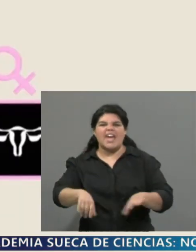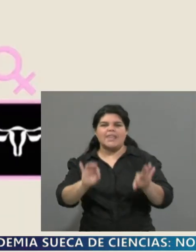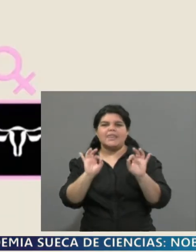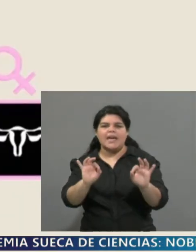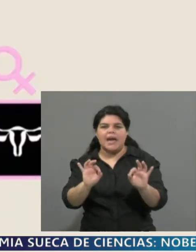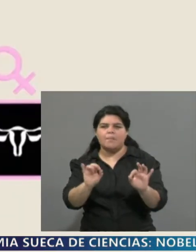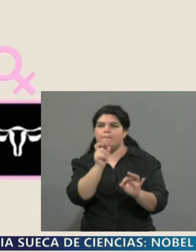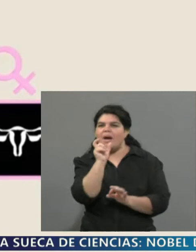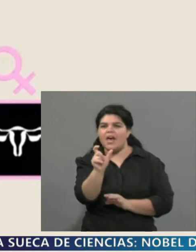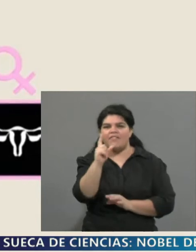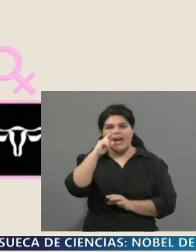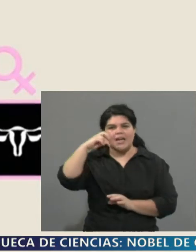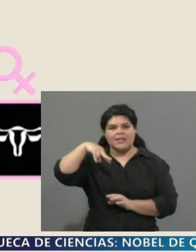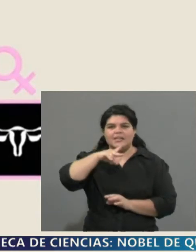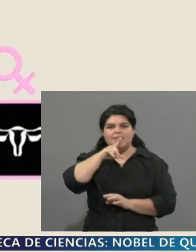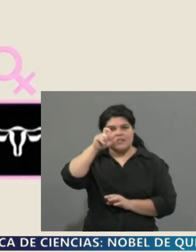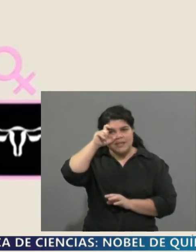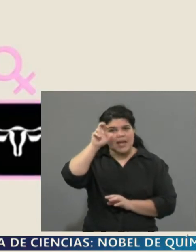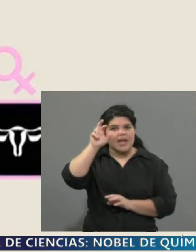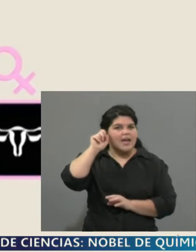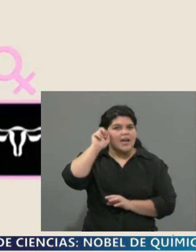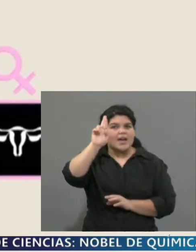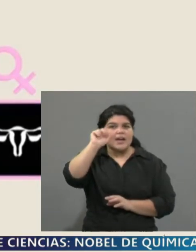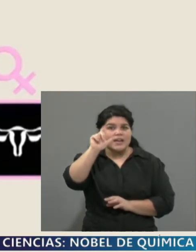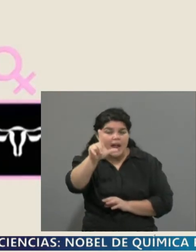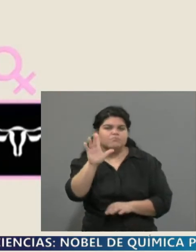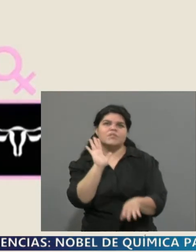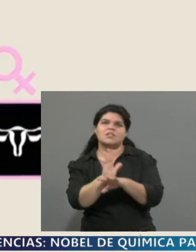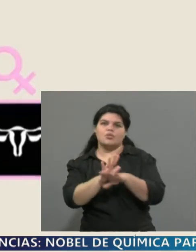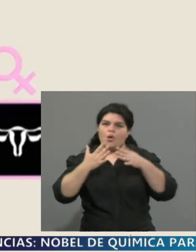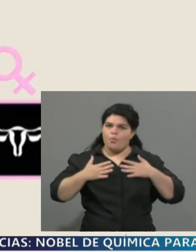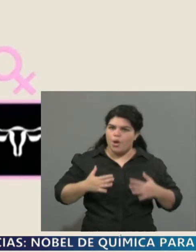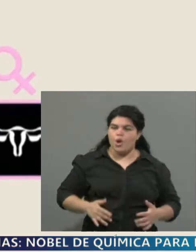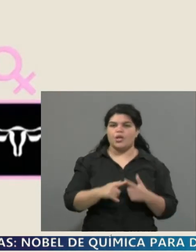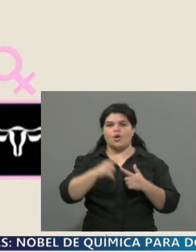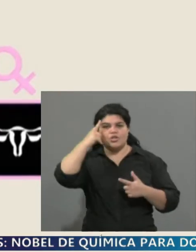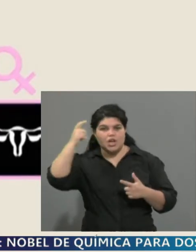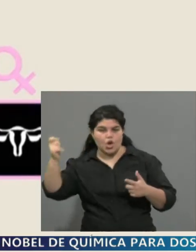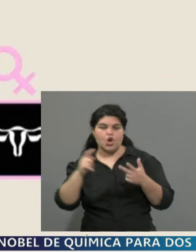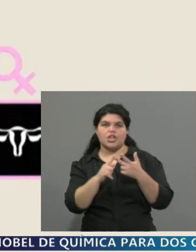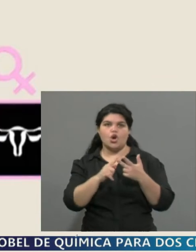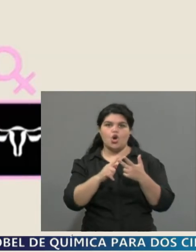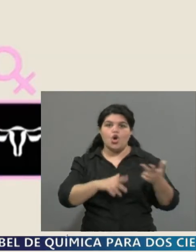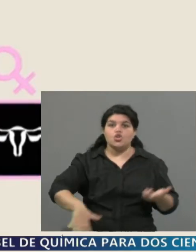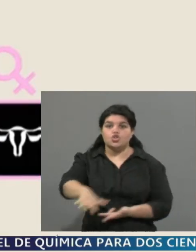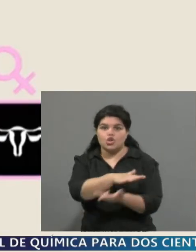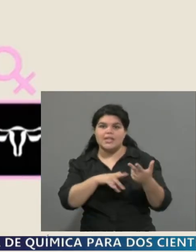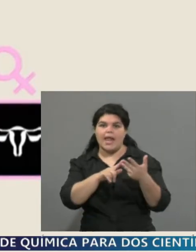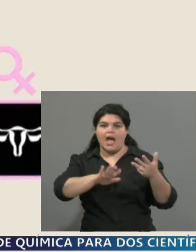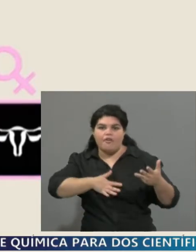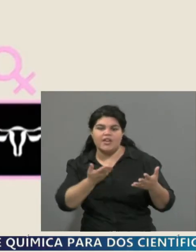decir, una educación que articule aspectos biológicos, psicológicos, sociales, afectivos,